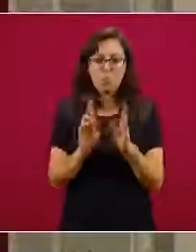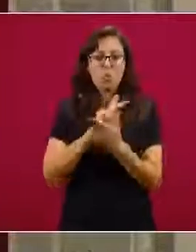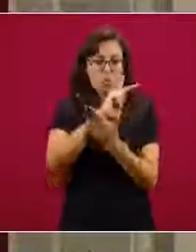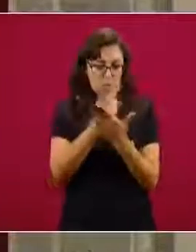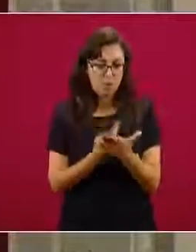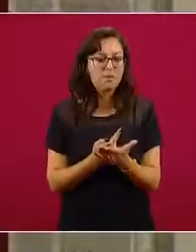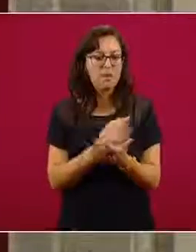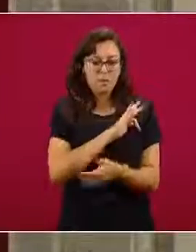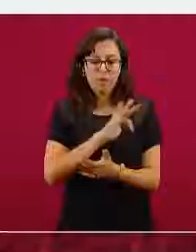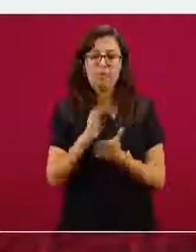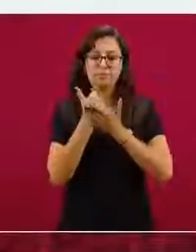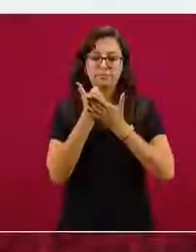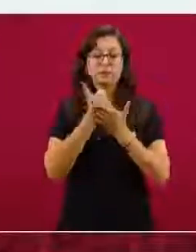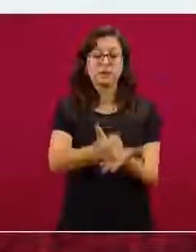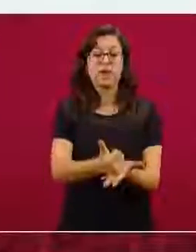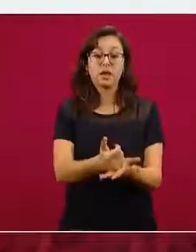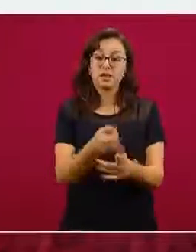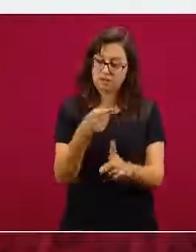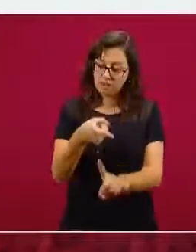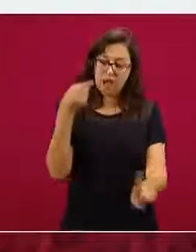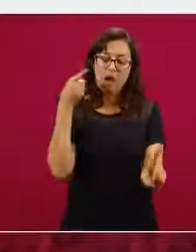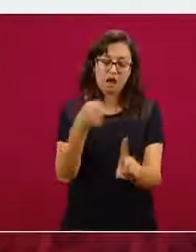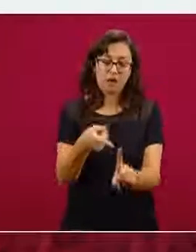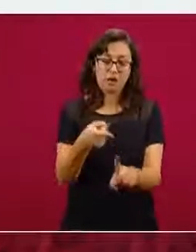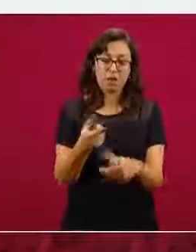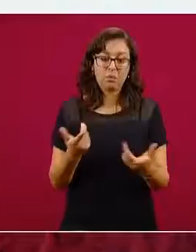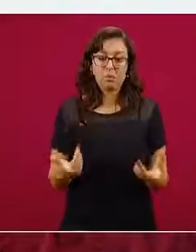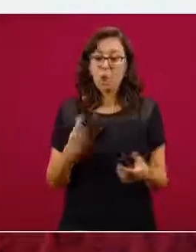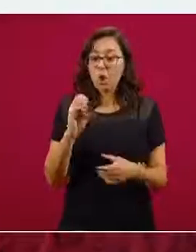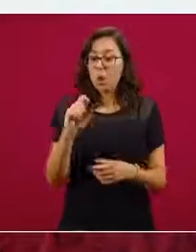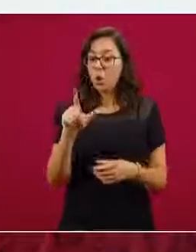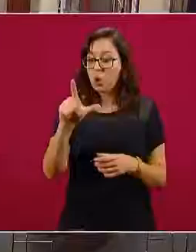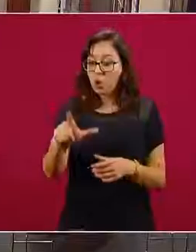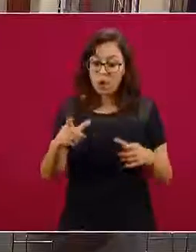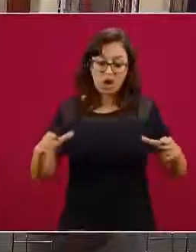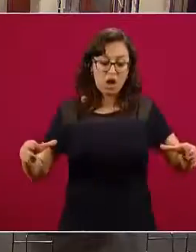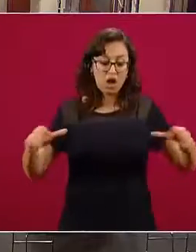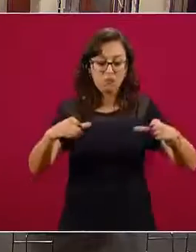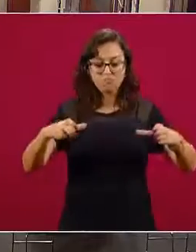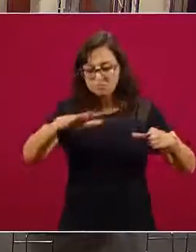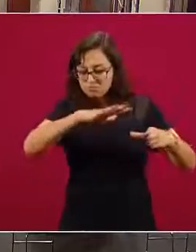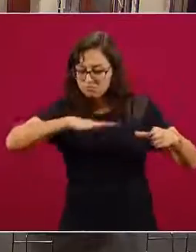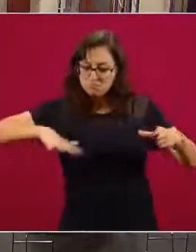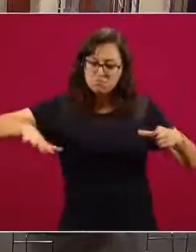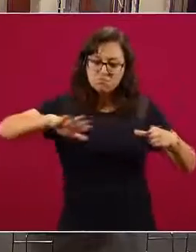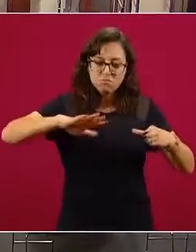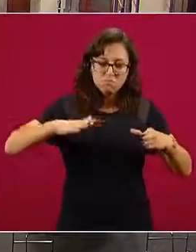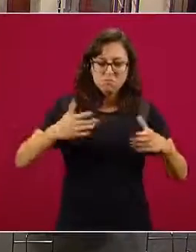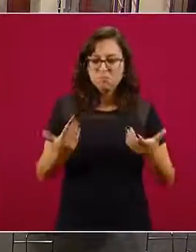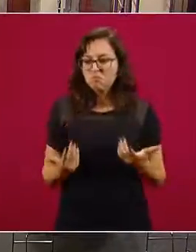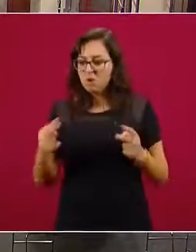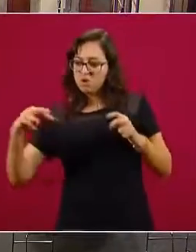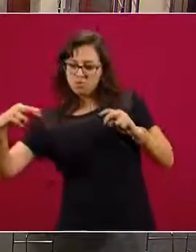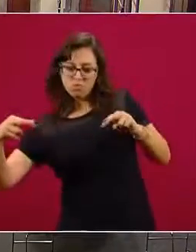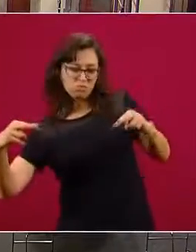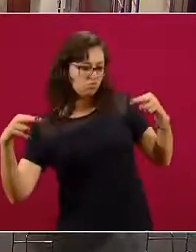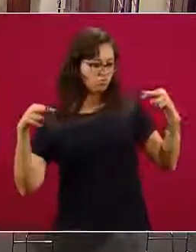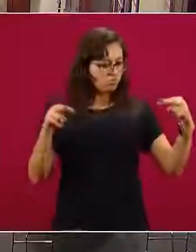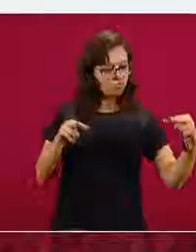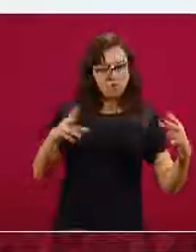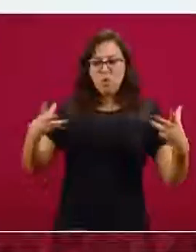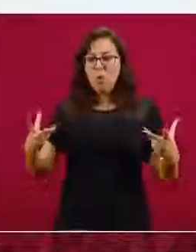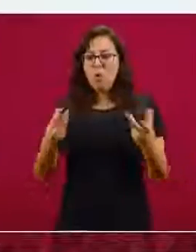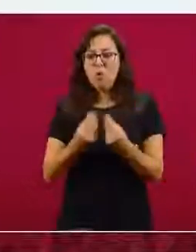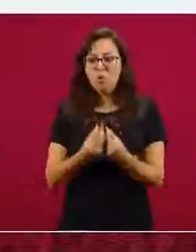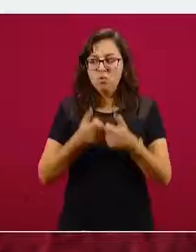de mejoramiento urbano, que es justo este, en una colonia específica, tener una intervención unificada que cambie